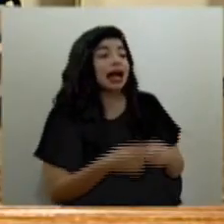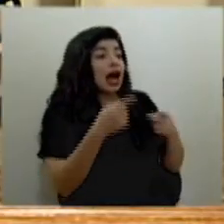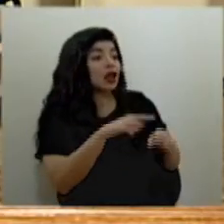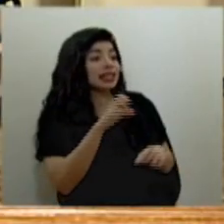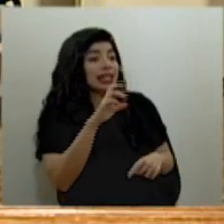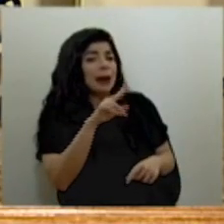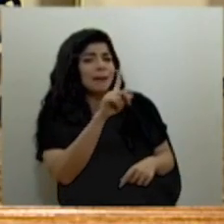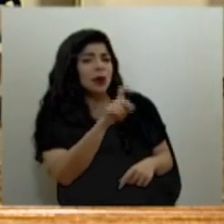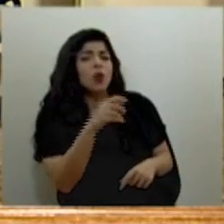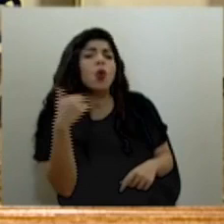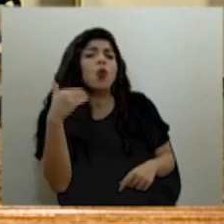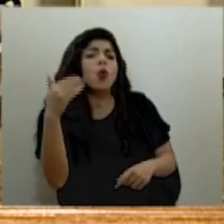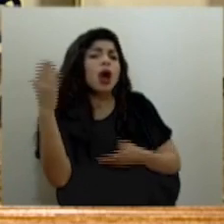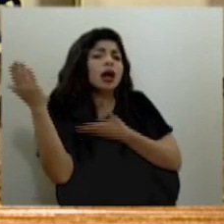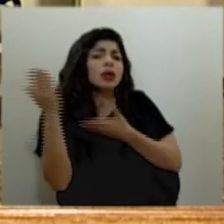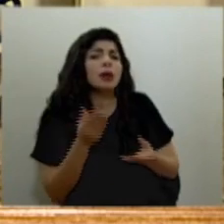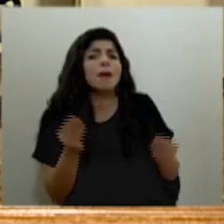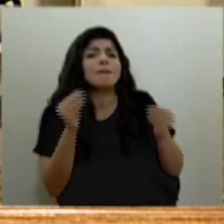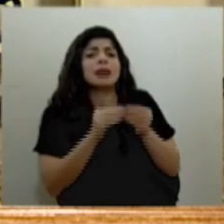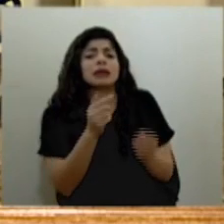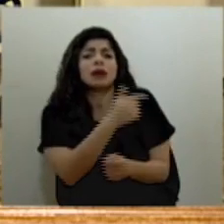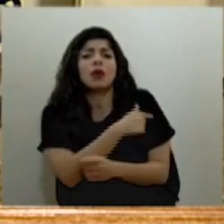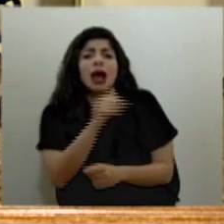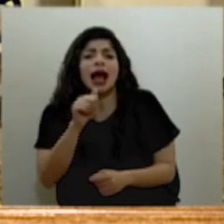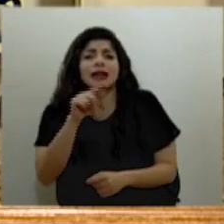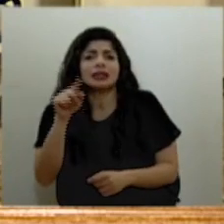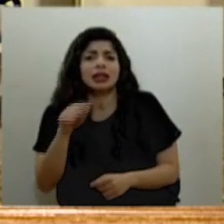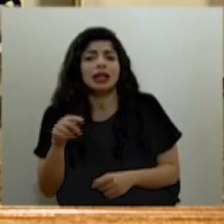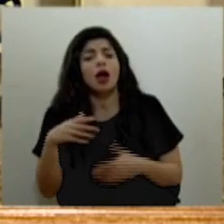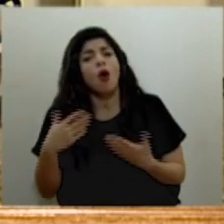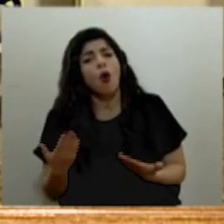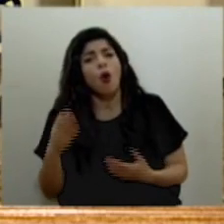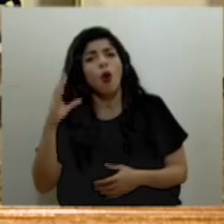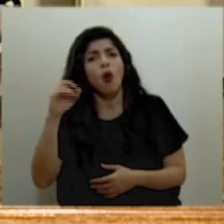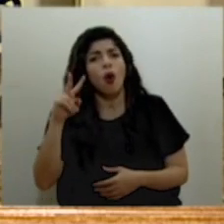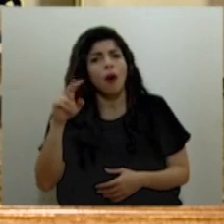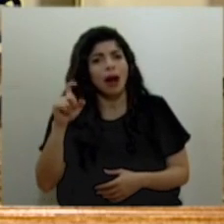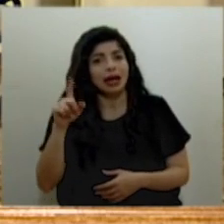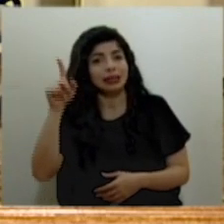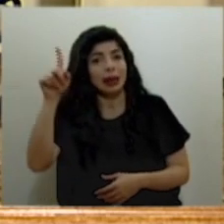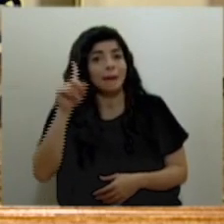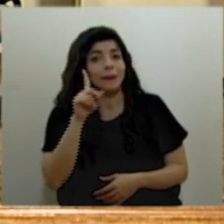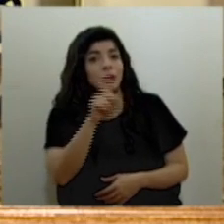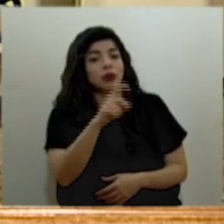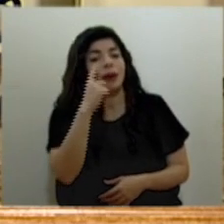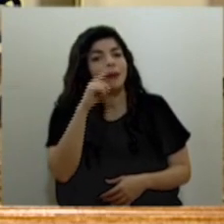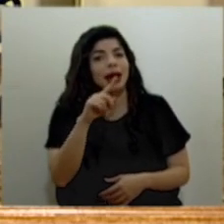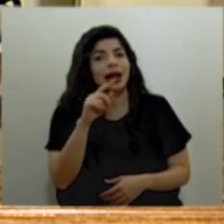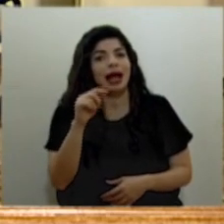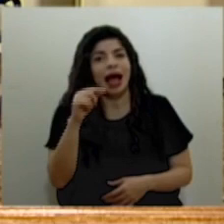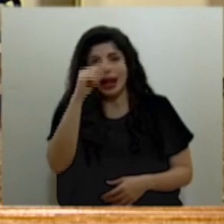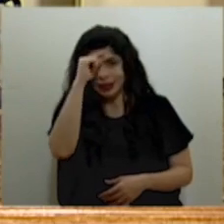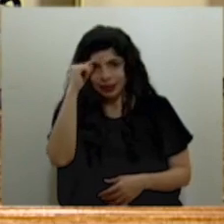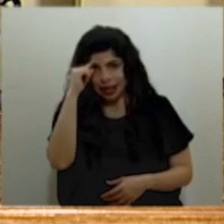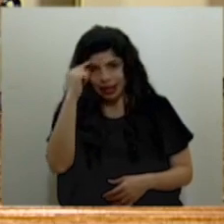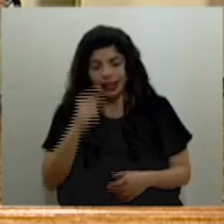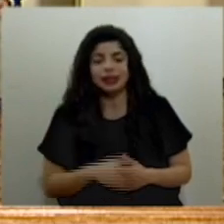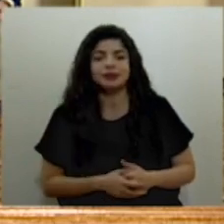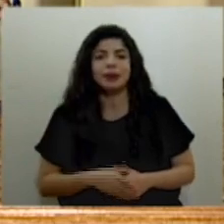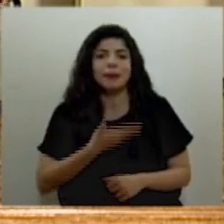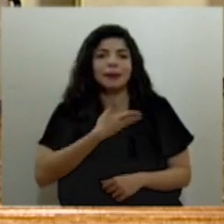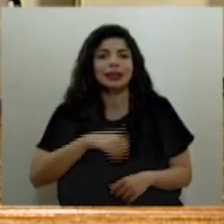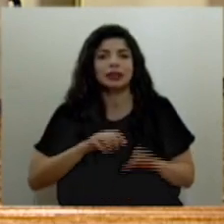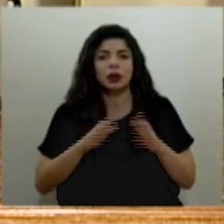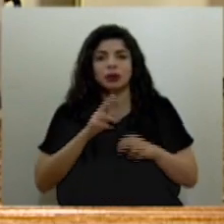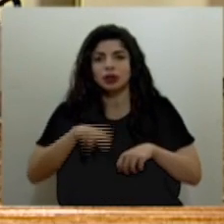consulta cuándo llegarán más dosis de AstraZeneca o del mecanismo COVAX. Esta consulta es dirigida para el señor Alexander Solís, presidente